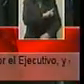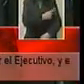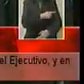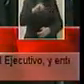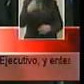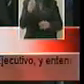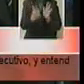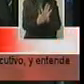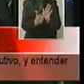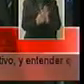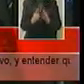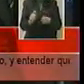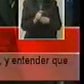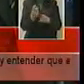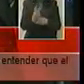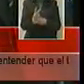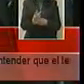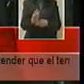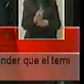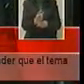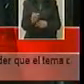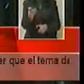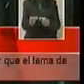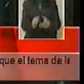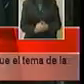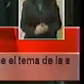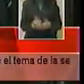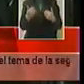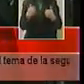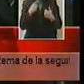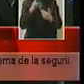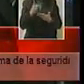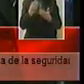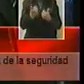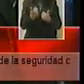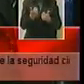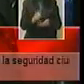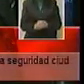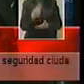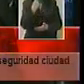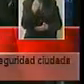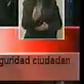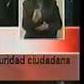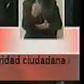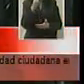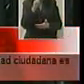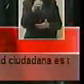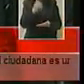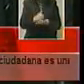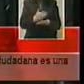para legislar sobre tareas de seguridad ciudadana. Queremos ser bien enfáticos sobre el